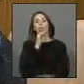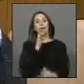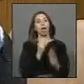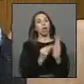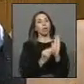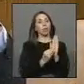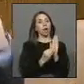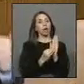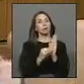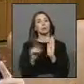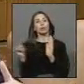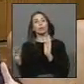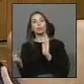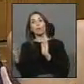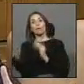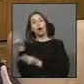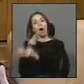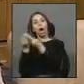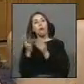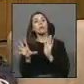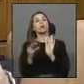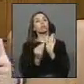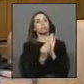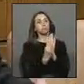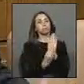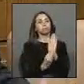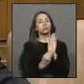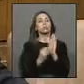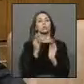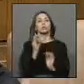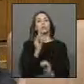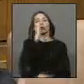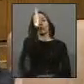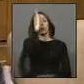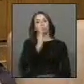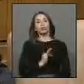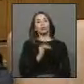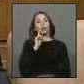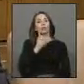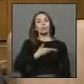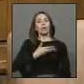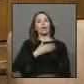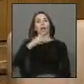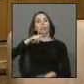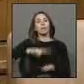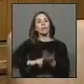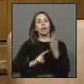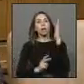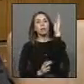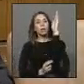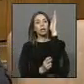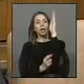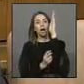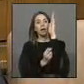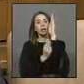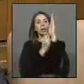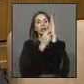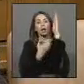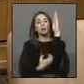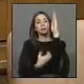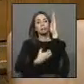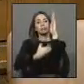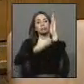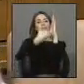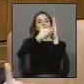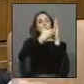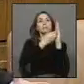en consecuencia, a una verdadera carrera funcionaria, de manera de evitar el éxodo de